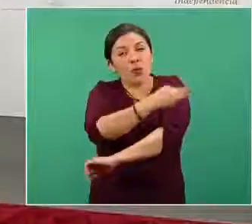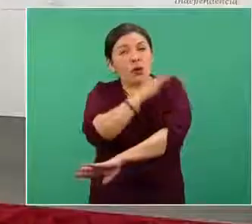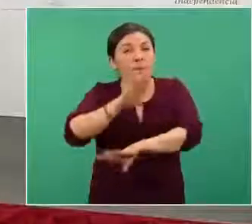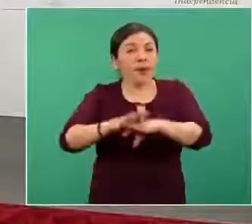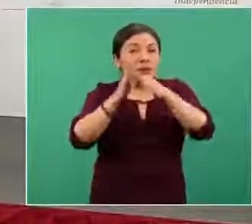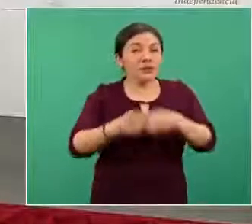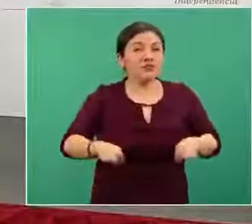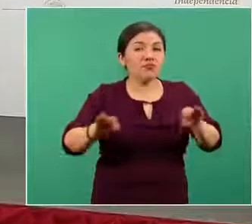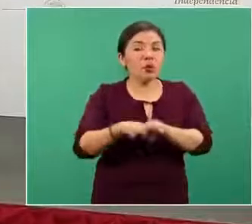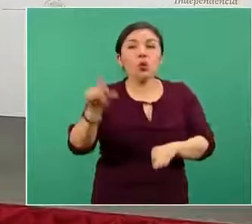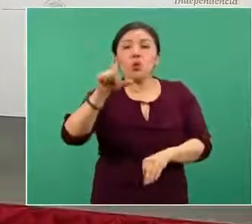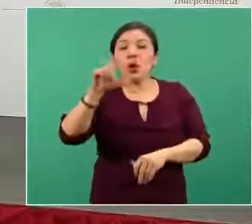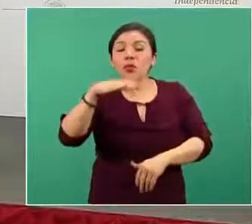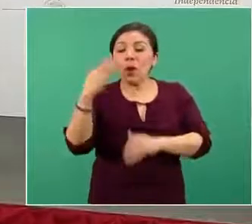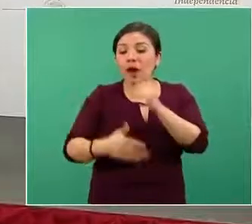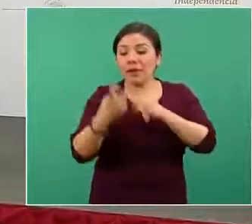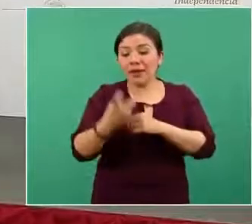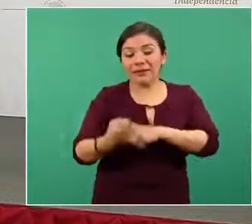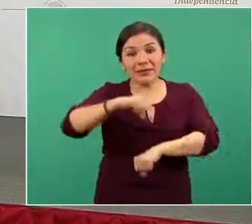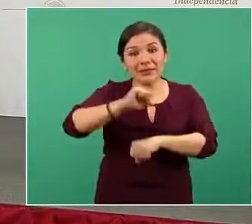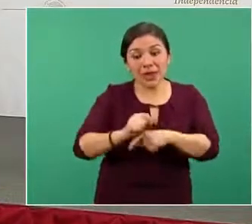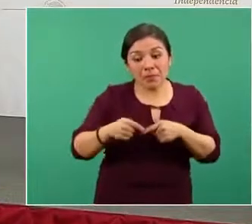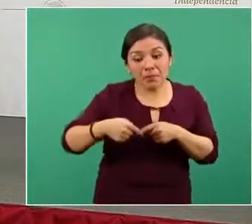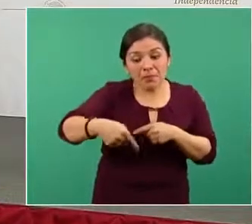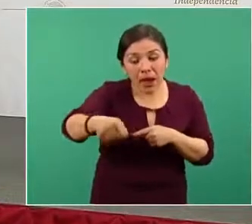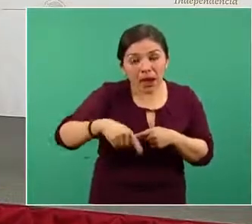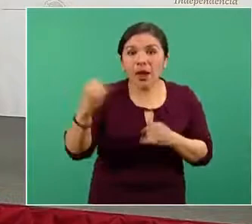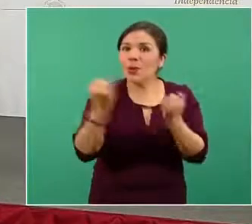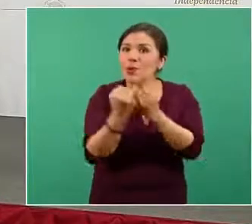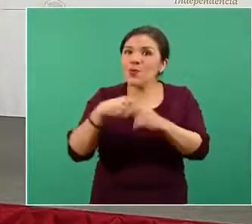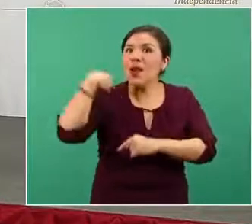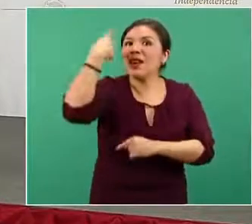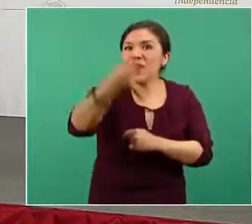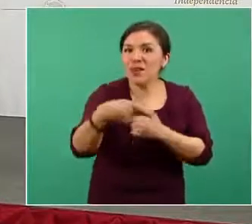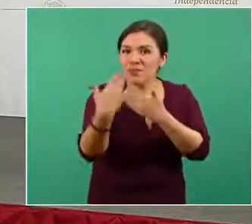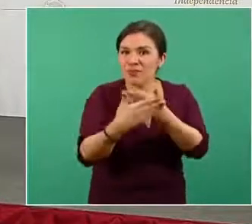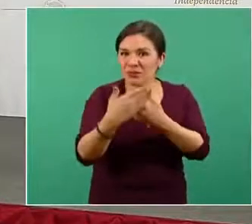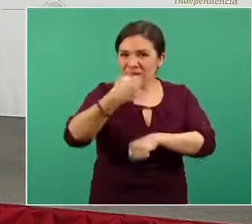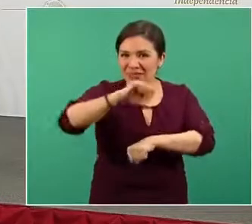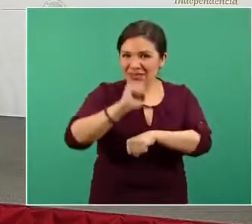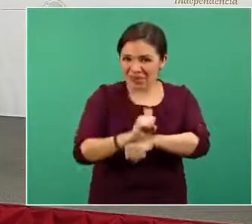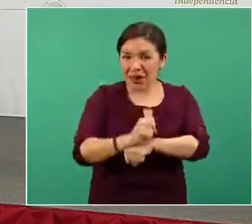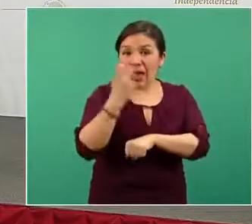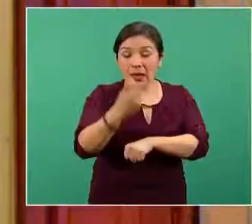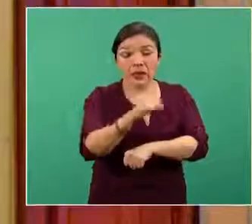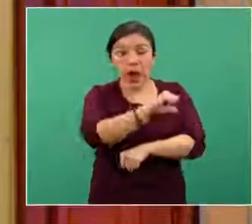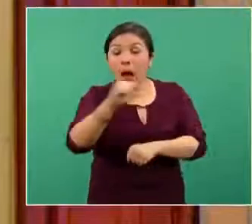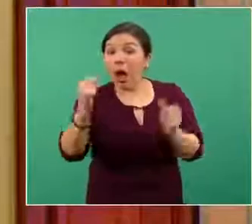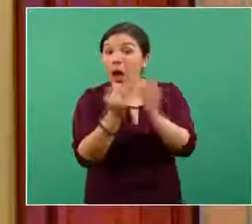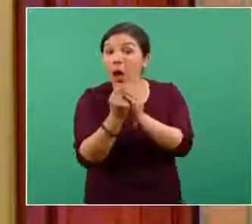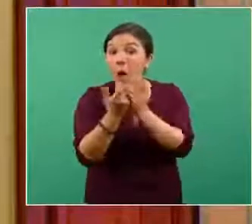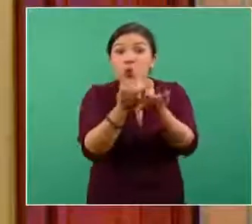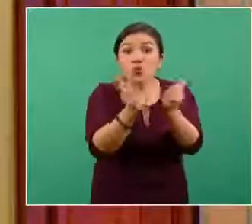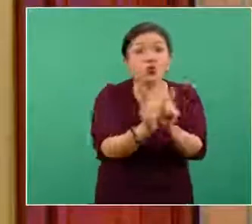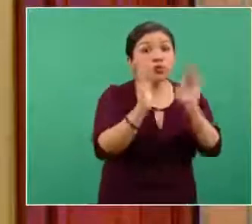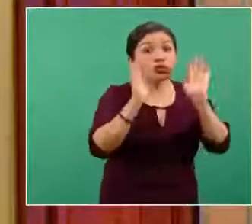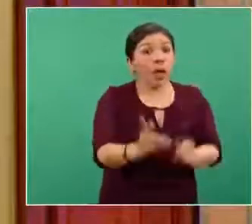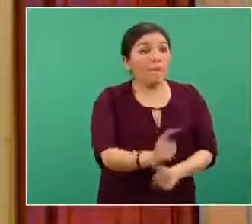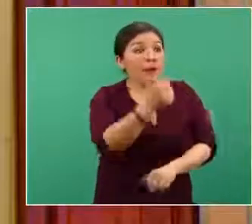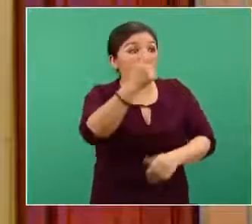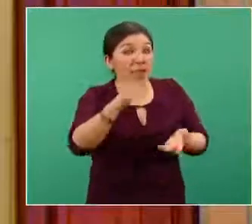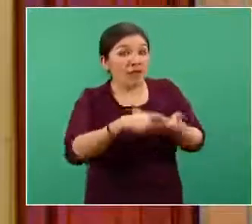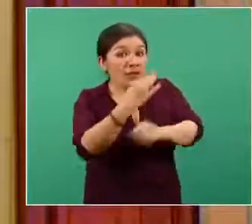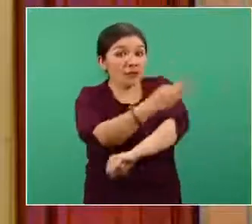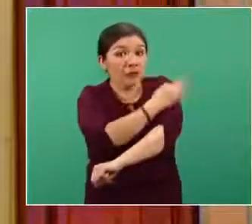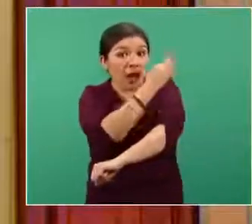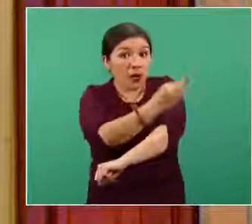importante a finales de esta semana y durante toda la próxima semana. Los grupos que recibieron las primeras dosis deberán ya, en base a